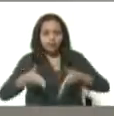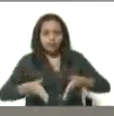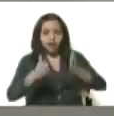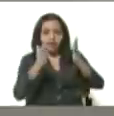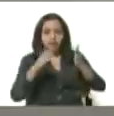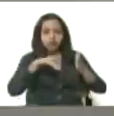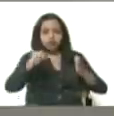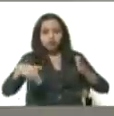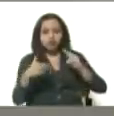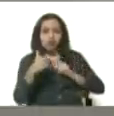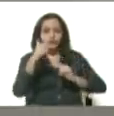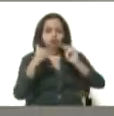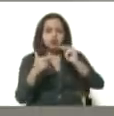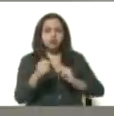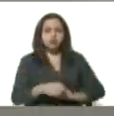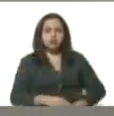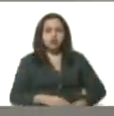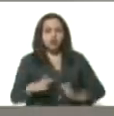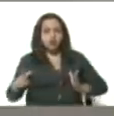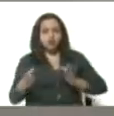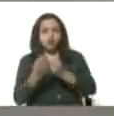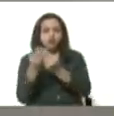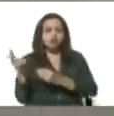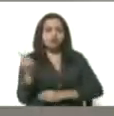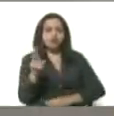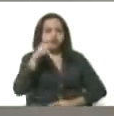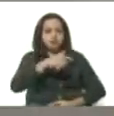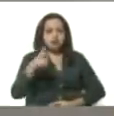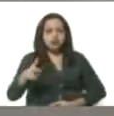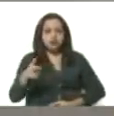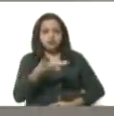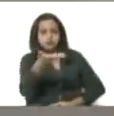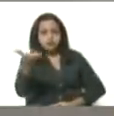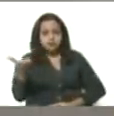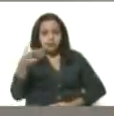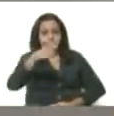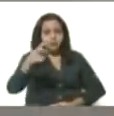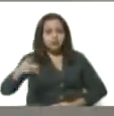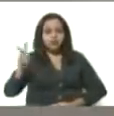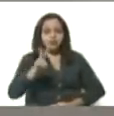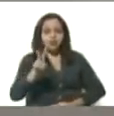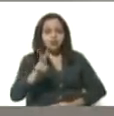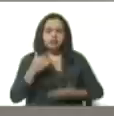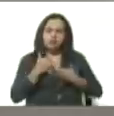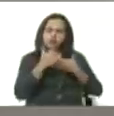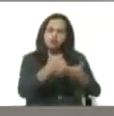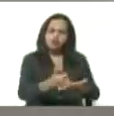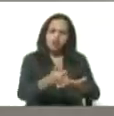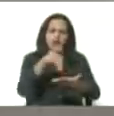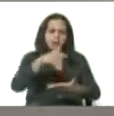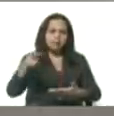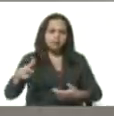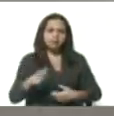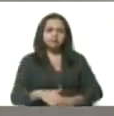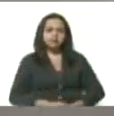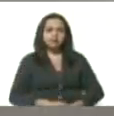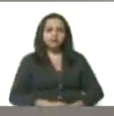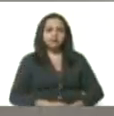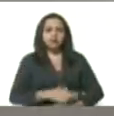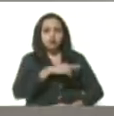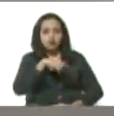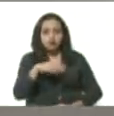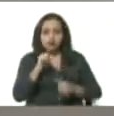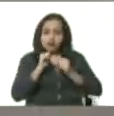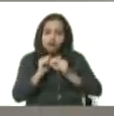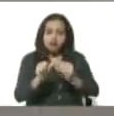hemos construido con los venezolanos, para los venezolanos y por los venezolanos. Nosotros vamos a